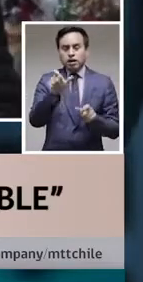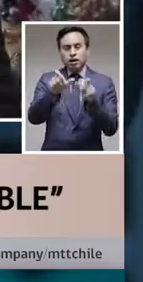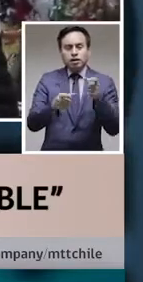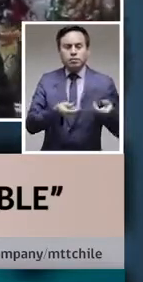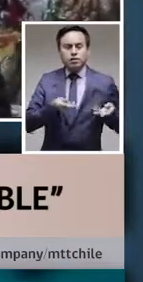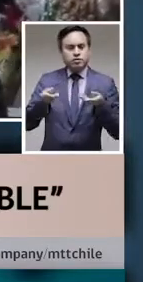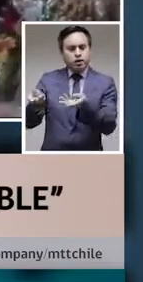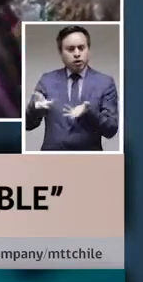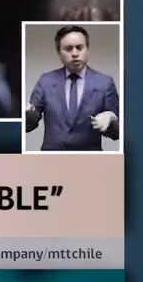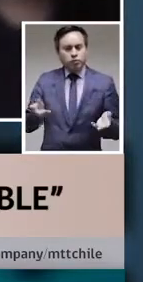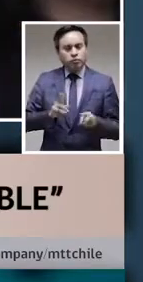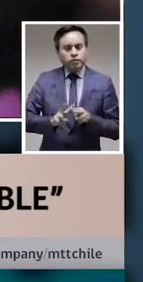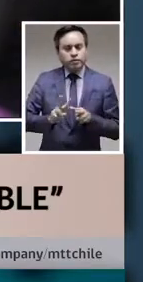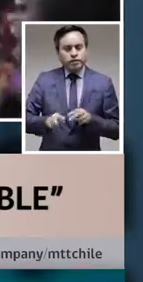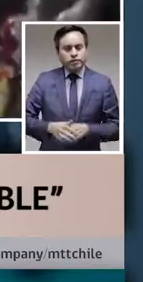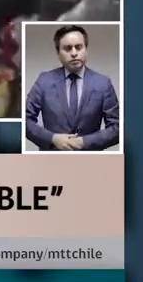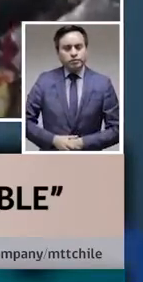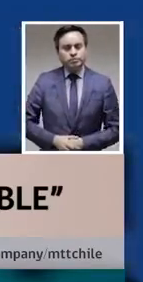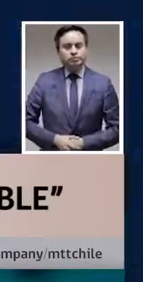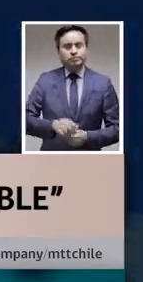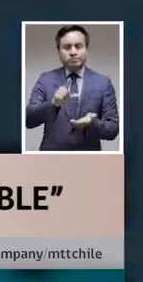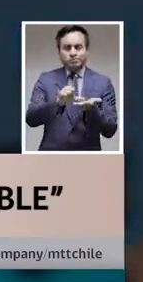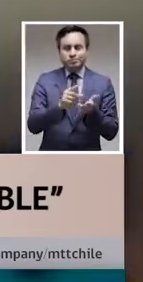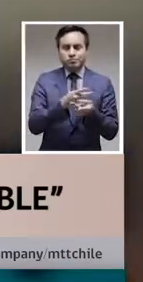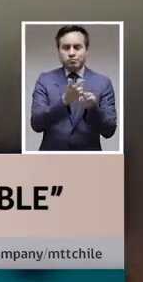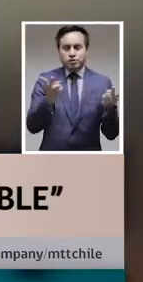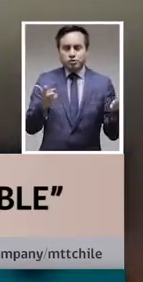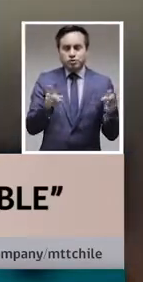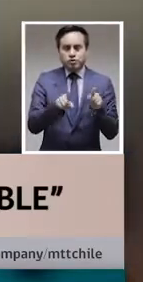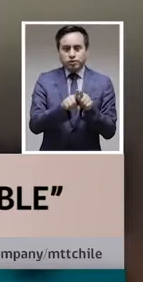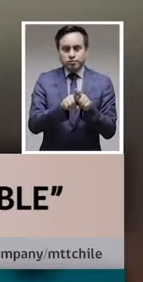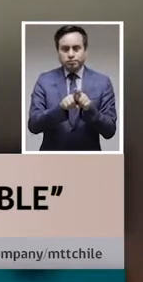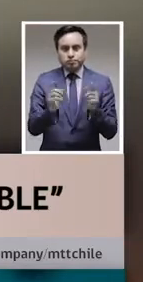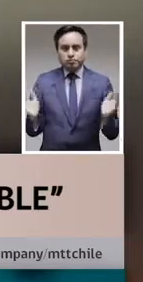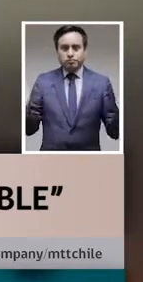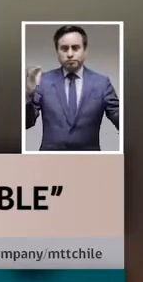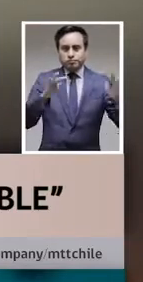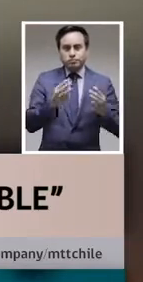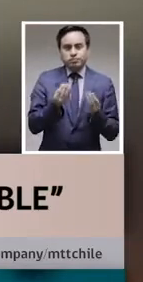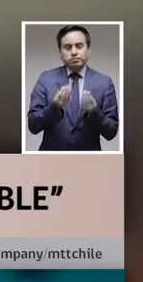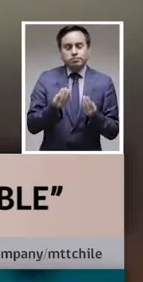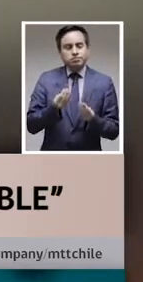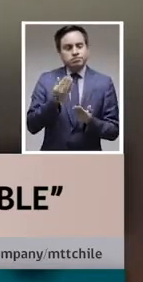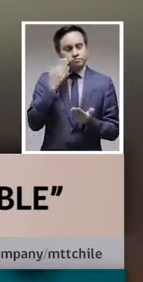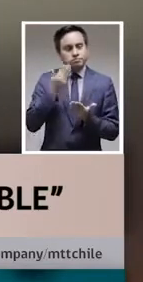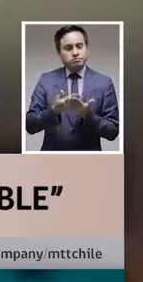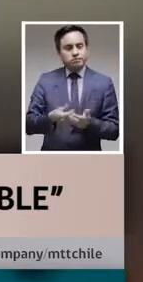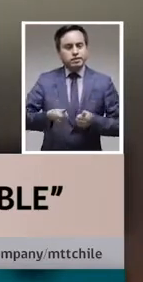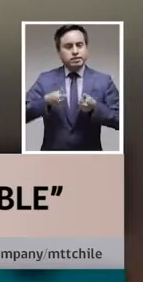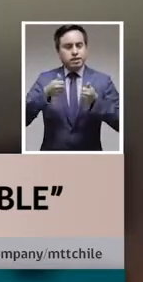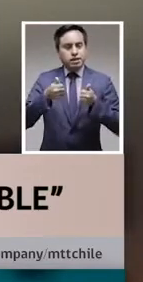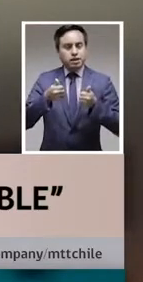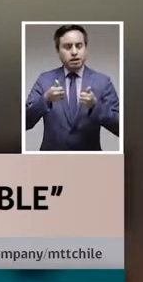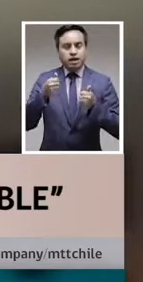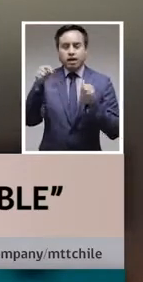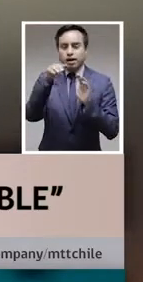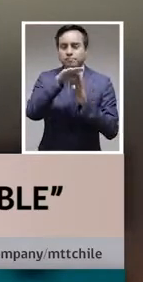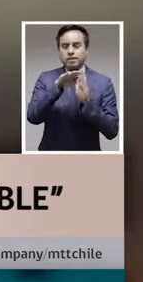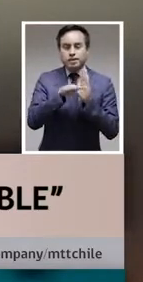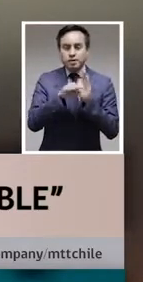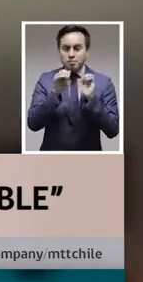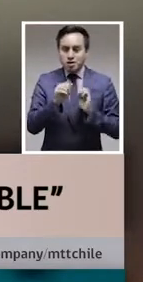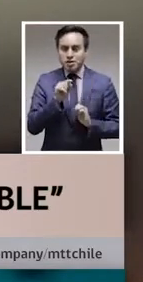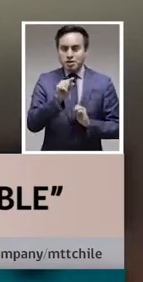personas? ¿Cómo hacemos que ese espacio público sea una fuente de bienestar? A través de una serie de medidas